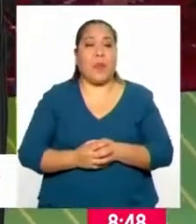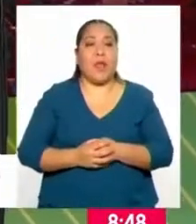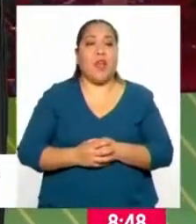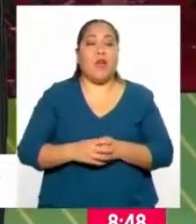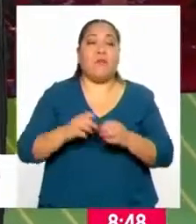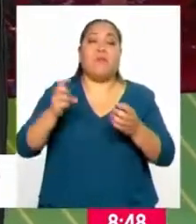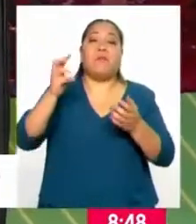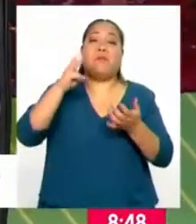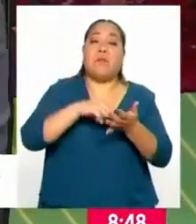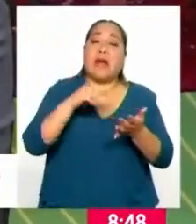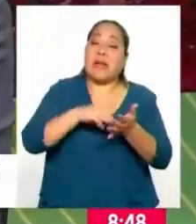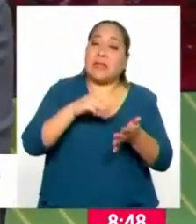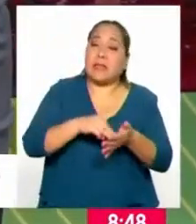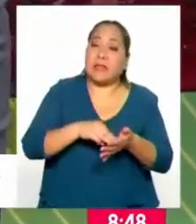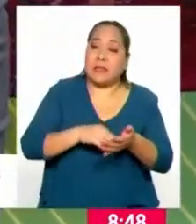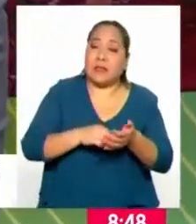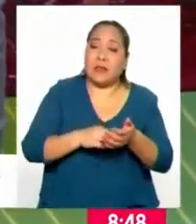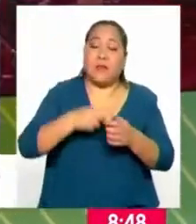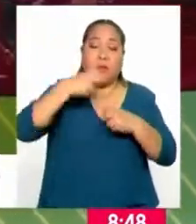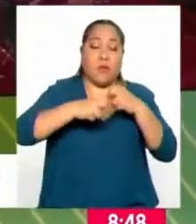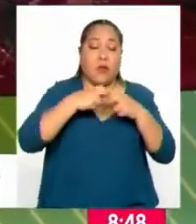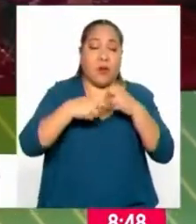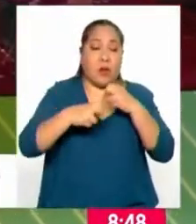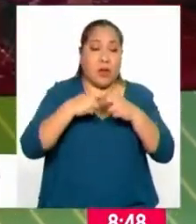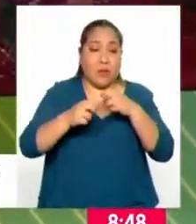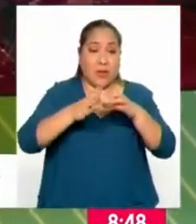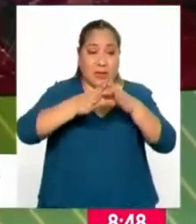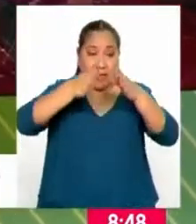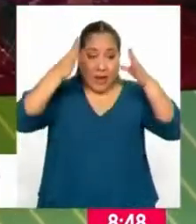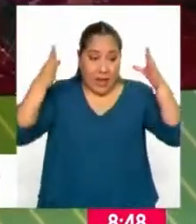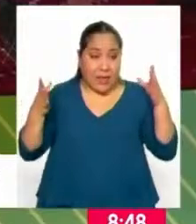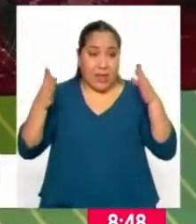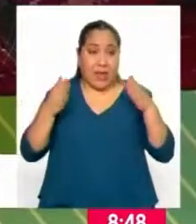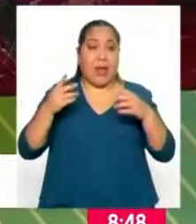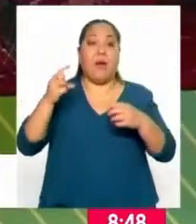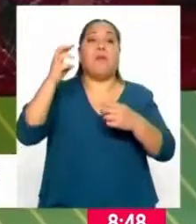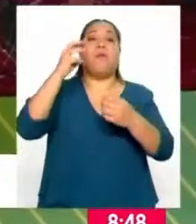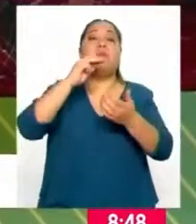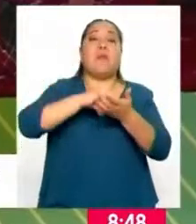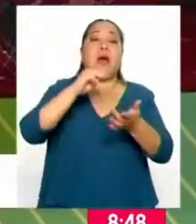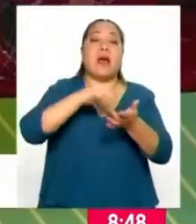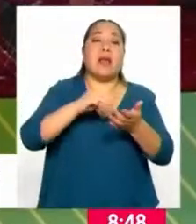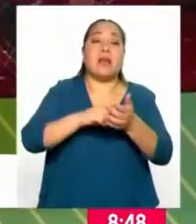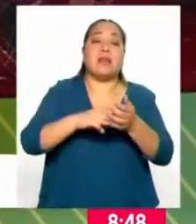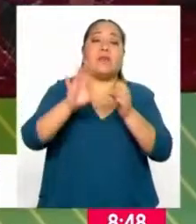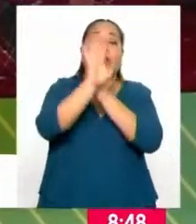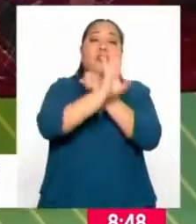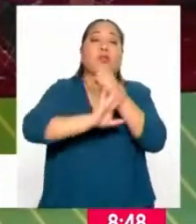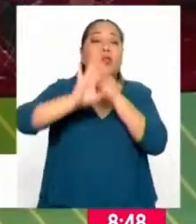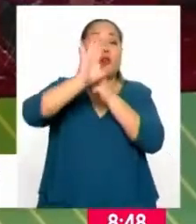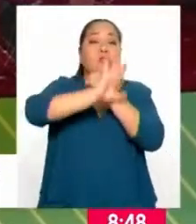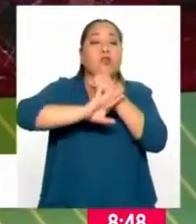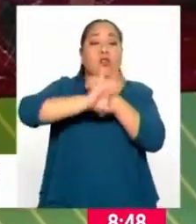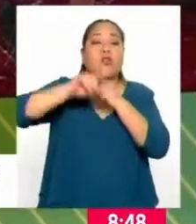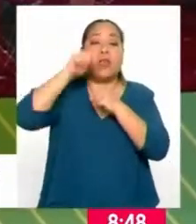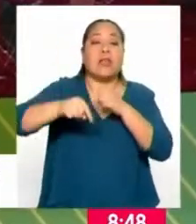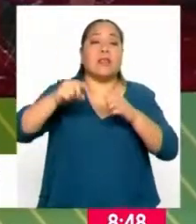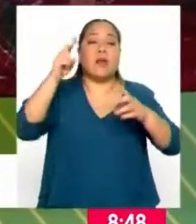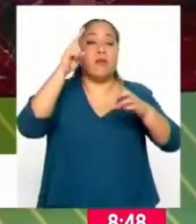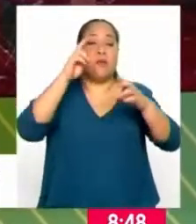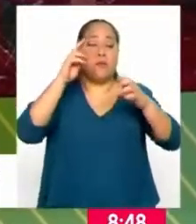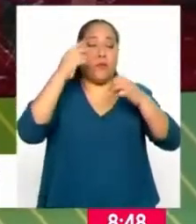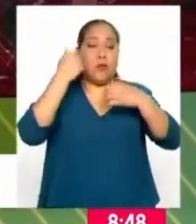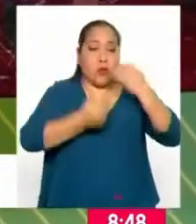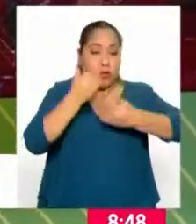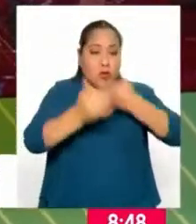Mientras más grave sea la medida, mayores cautelas y garantías del debido proceso deben